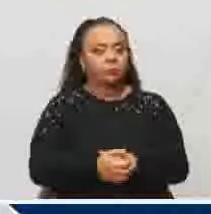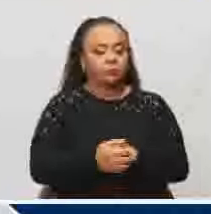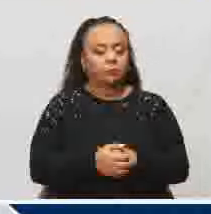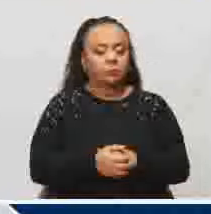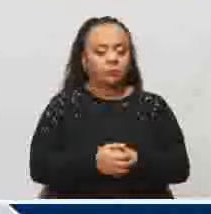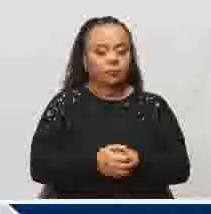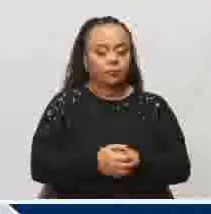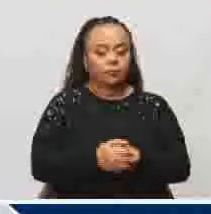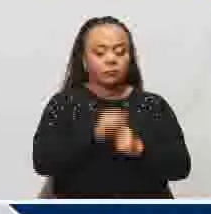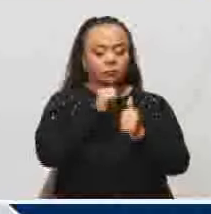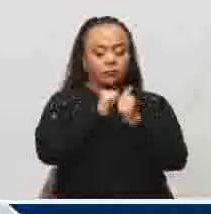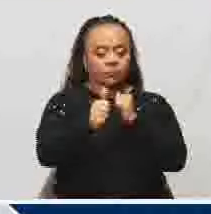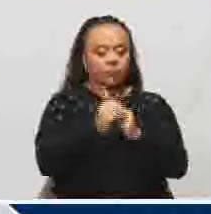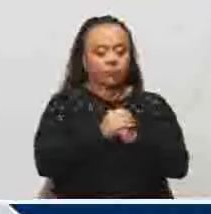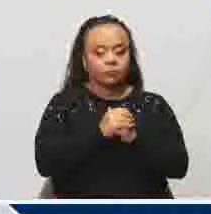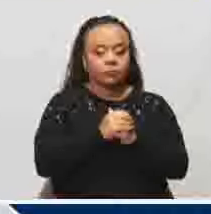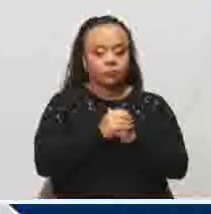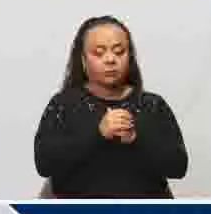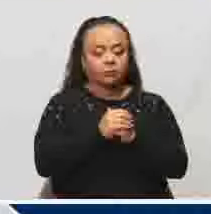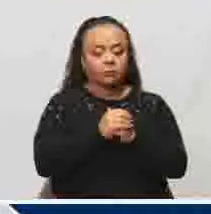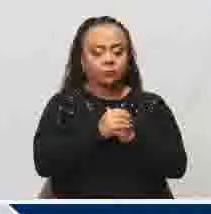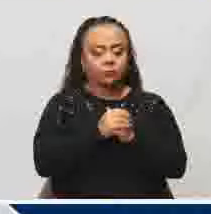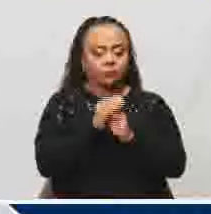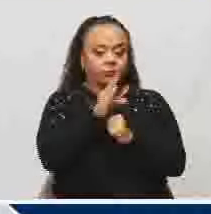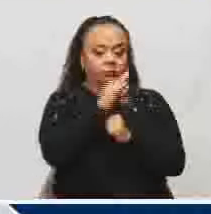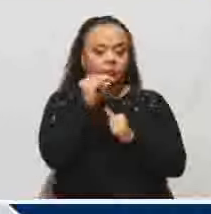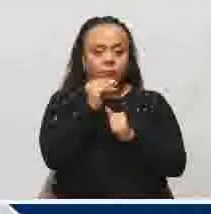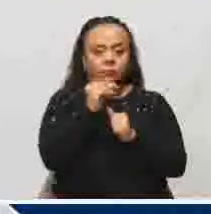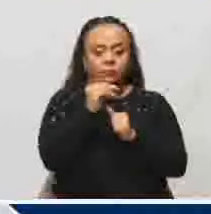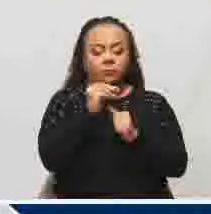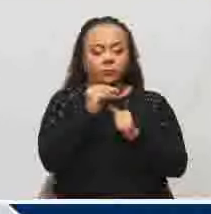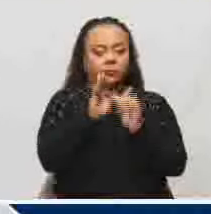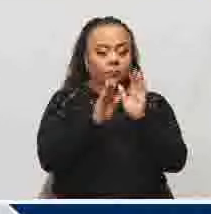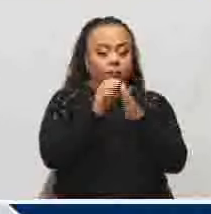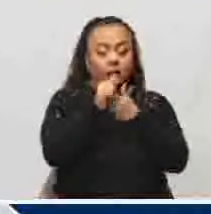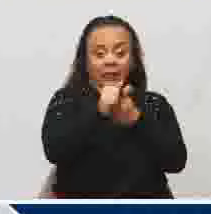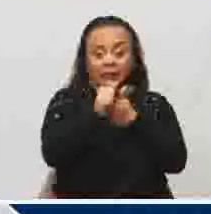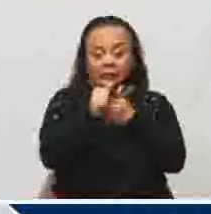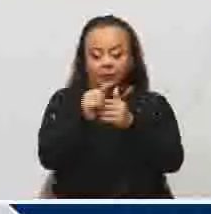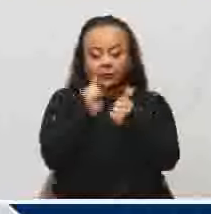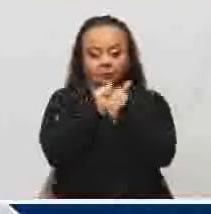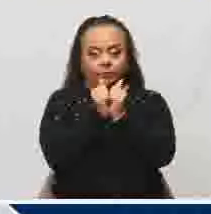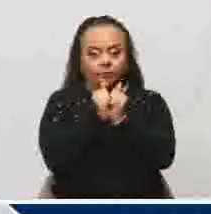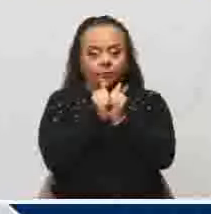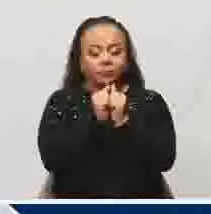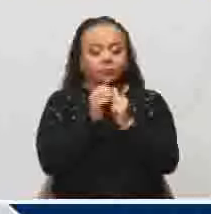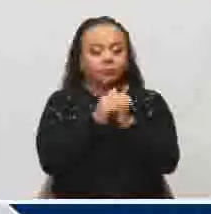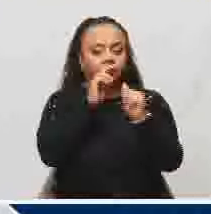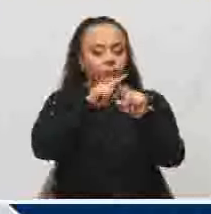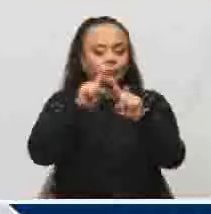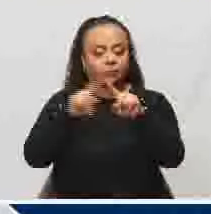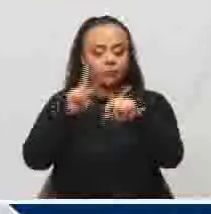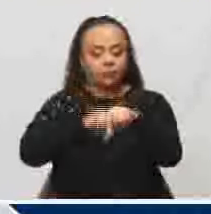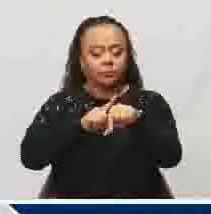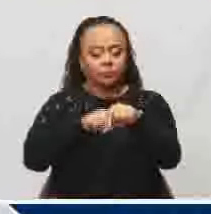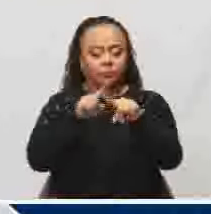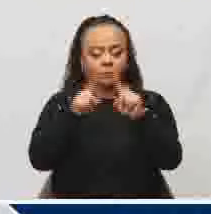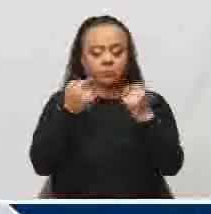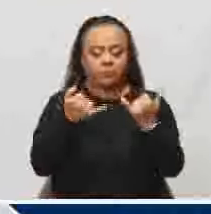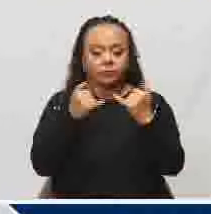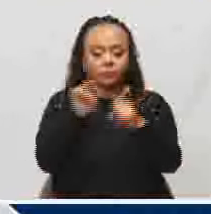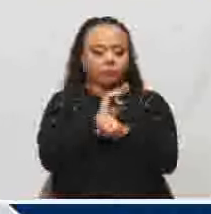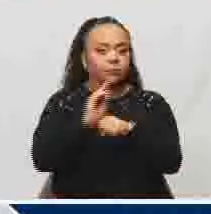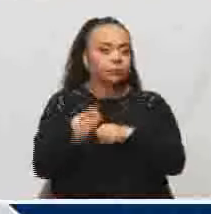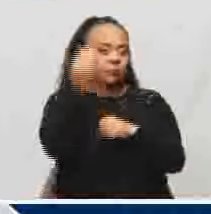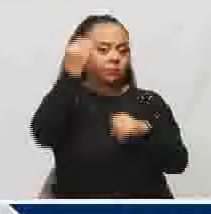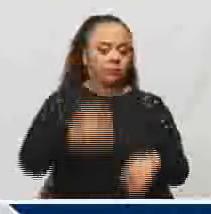están clasificándose puntean campeonato de formas consecutivas bueno han dicho bueno tenemos que ser campeones usan jóvenes